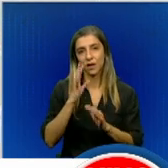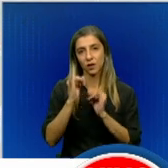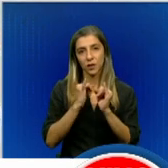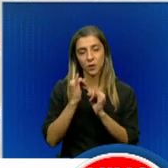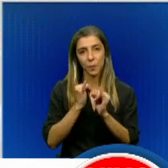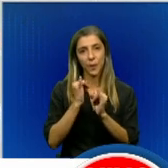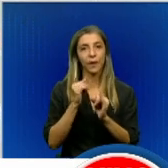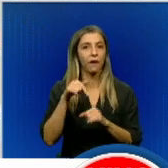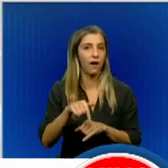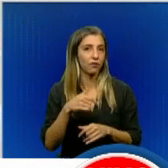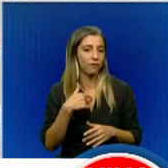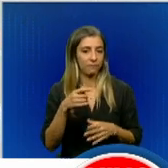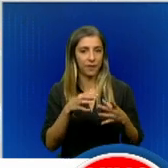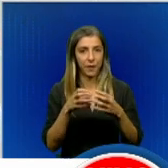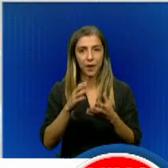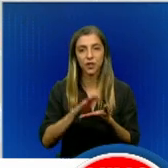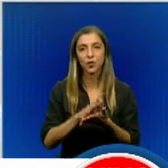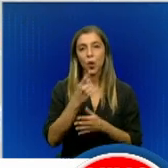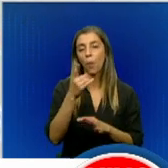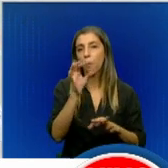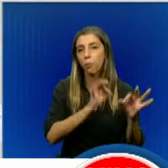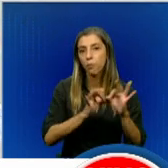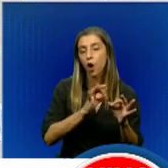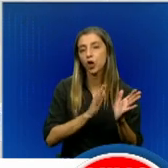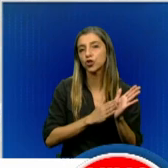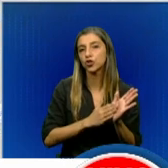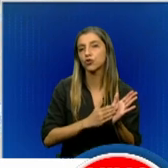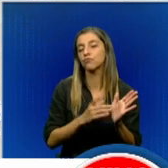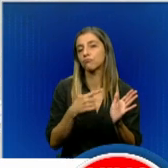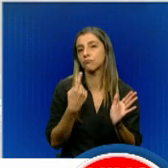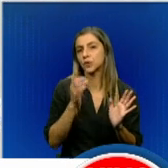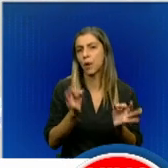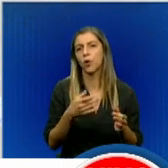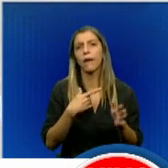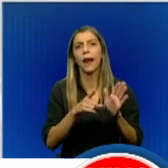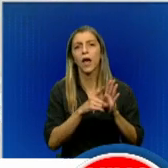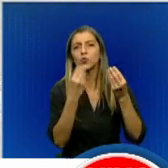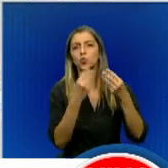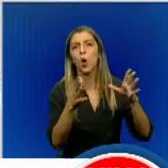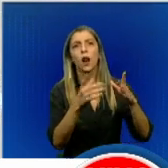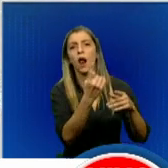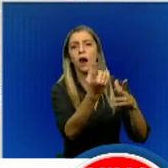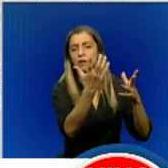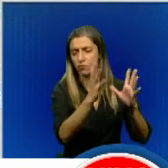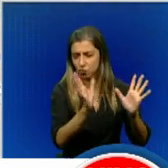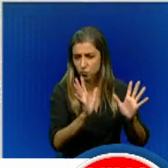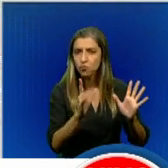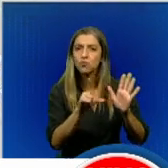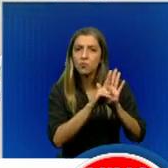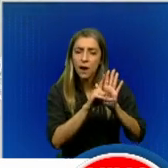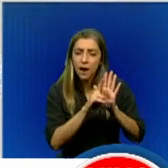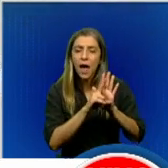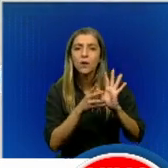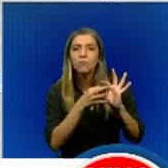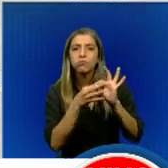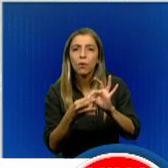palabra un proyecto que por cierto no es una norma aislada se trata de una propuesta que se inscribe en un camino